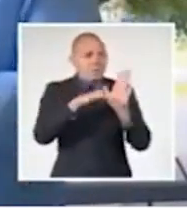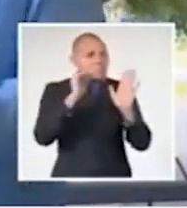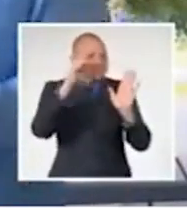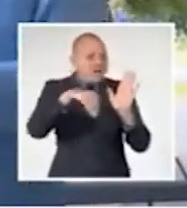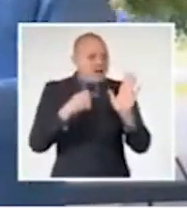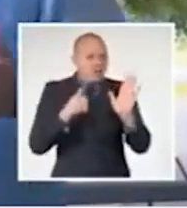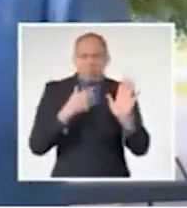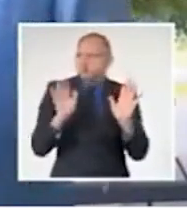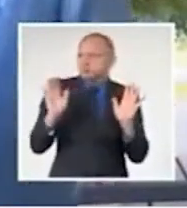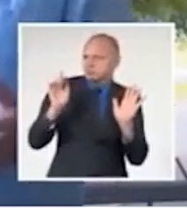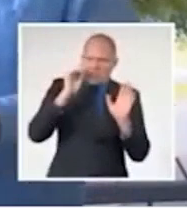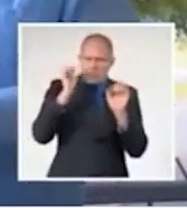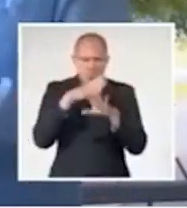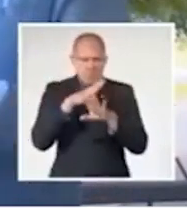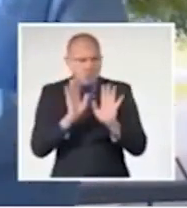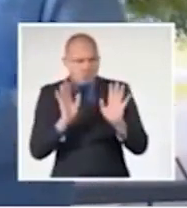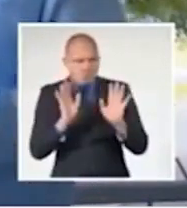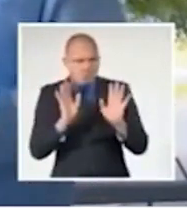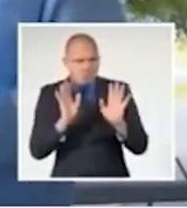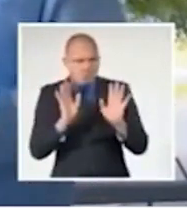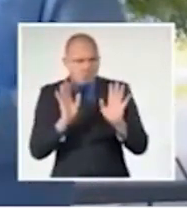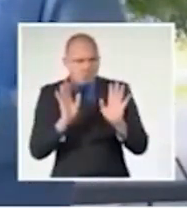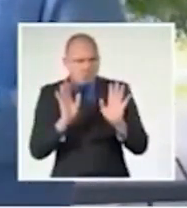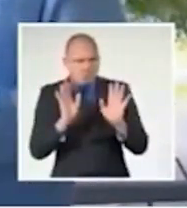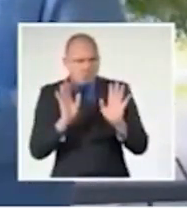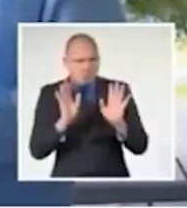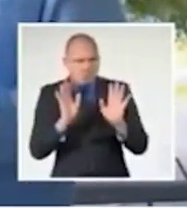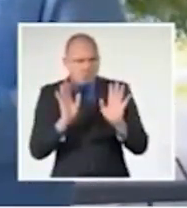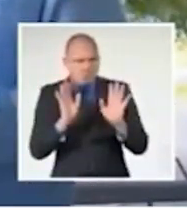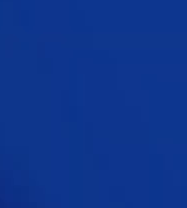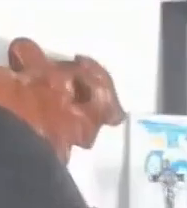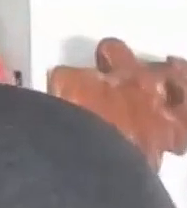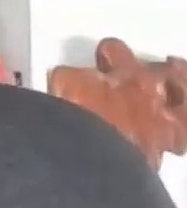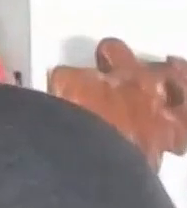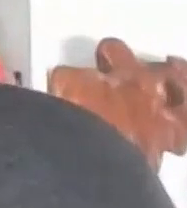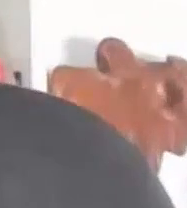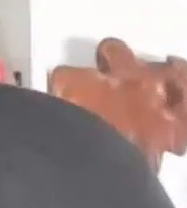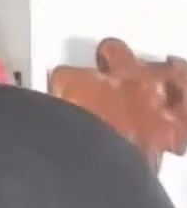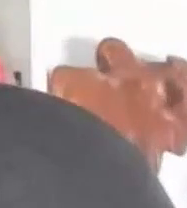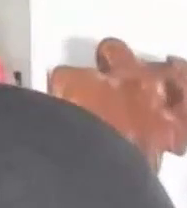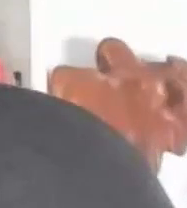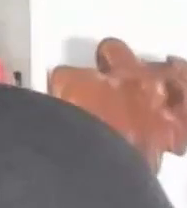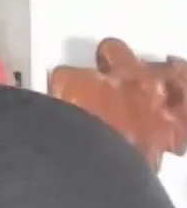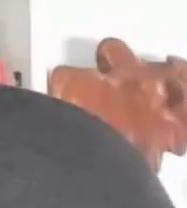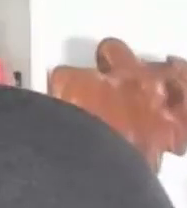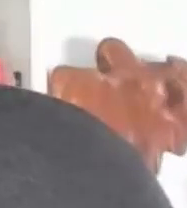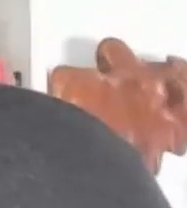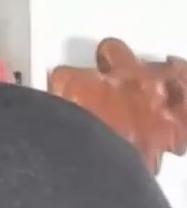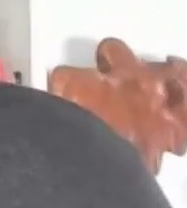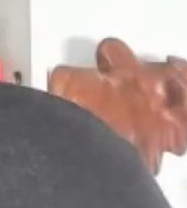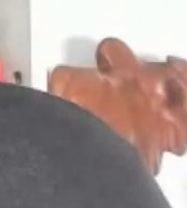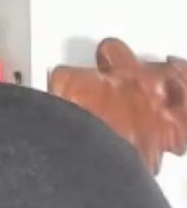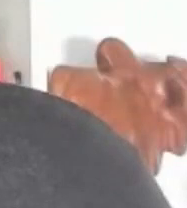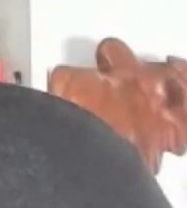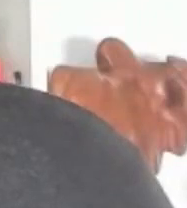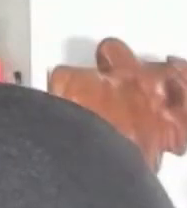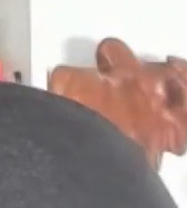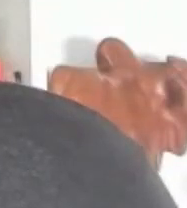la suficiente agilidad y comprensión a la base productiva por supuesto somos huevos o sea los cubanos son bou no entienden